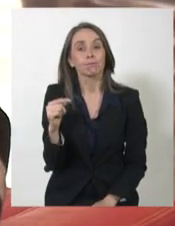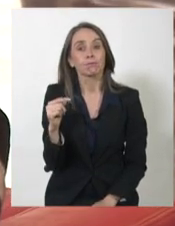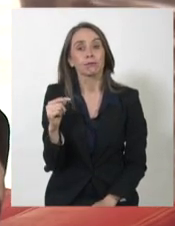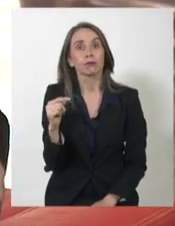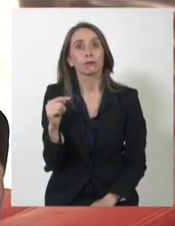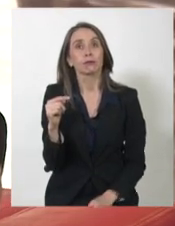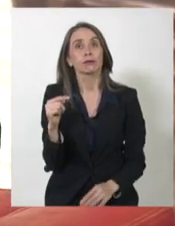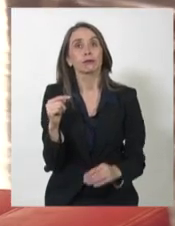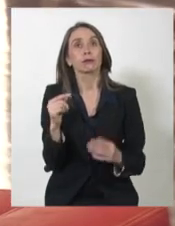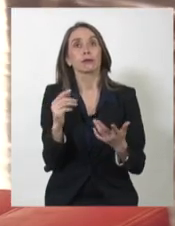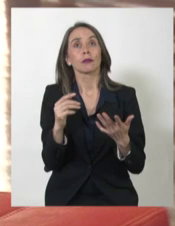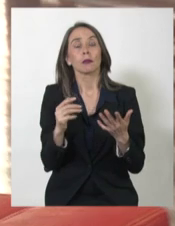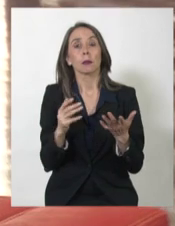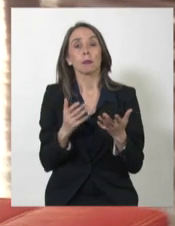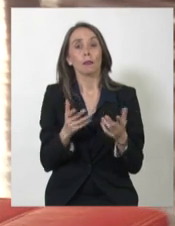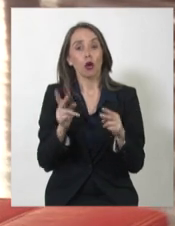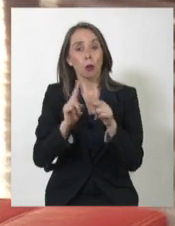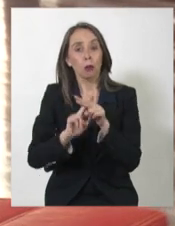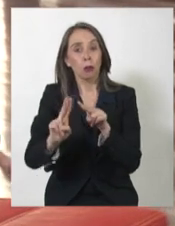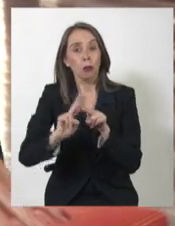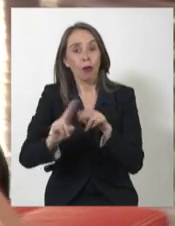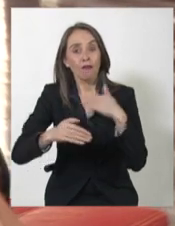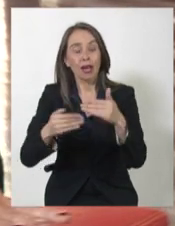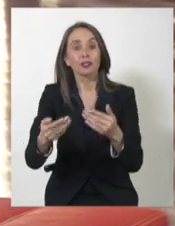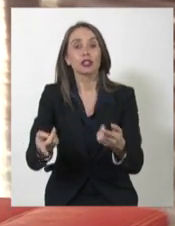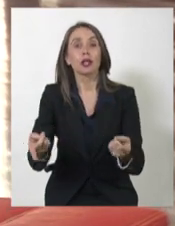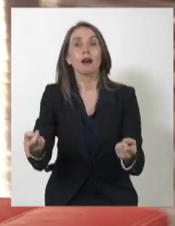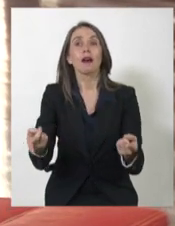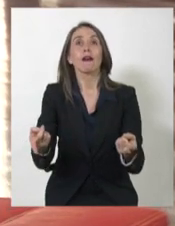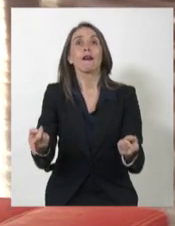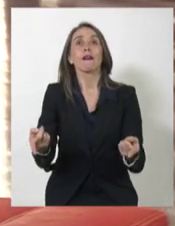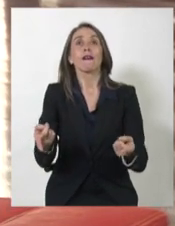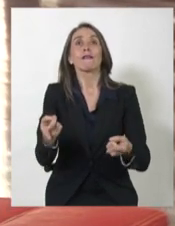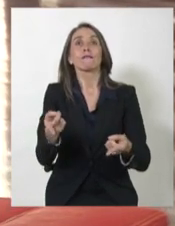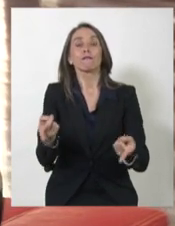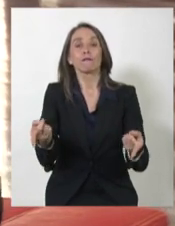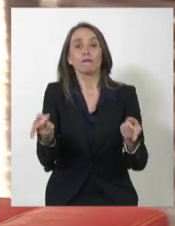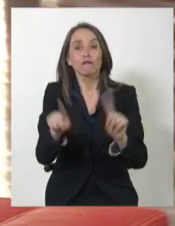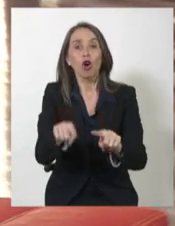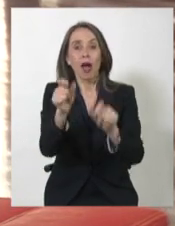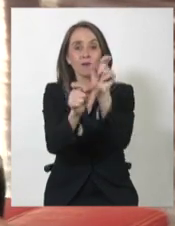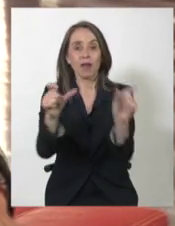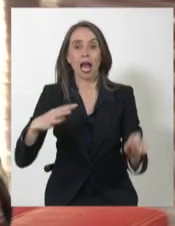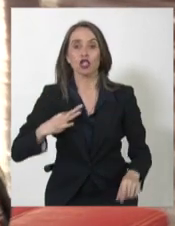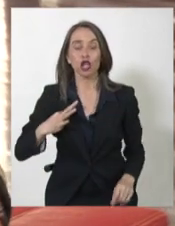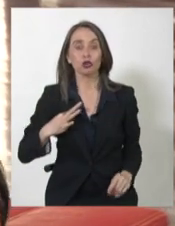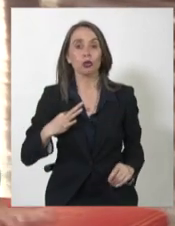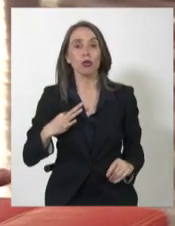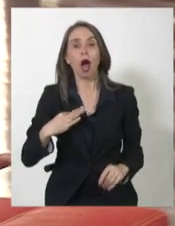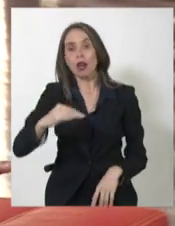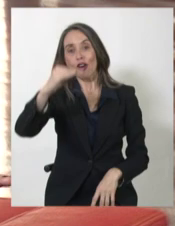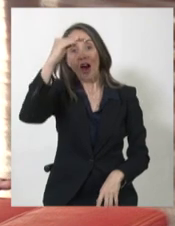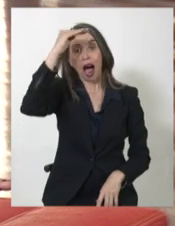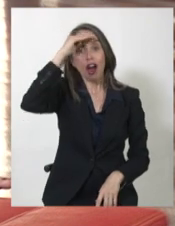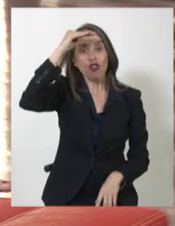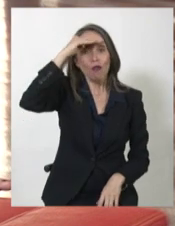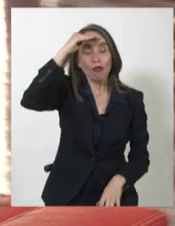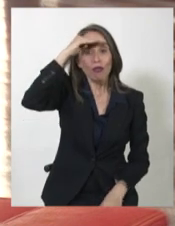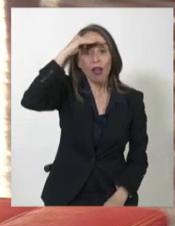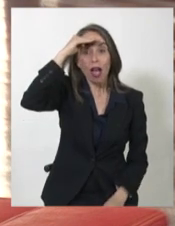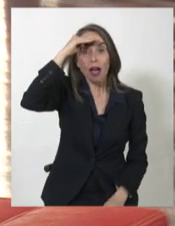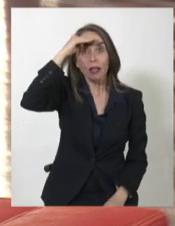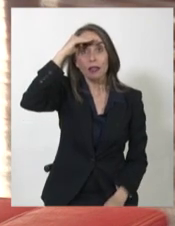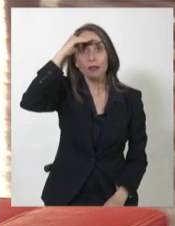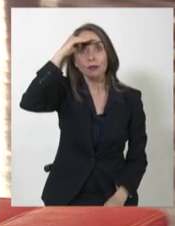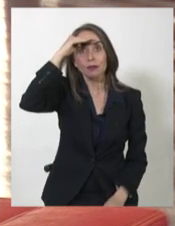del ejercicio para poder volver a tener, a que la ciudadanía tenga confianza